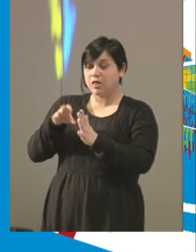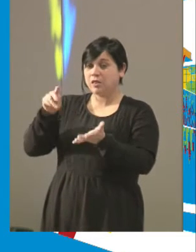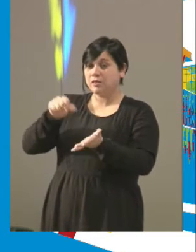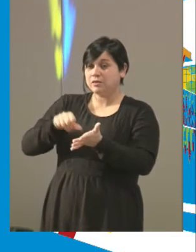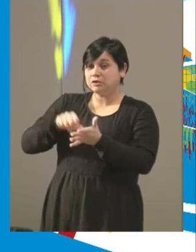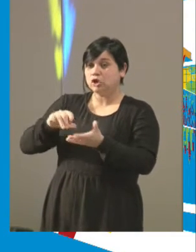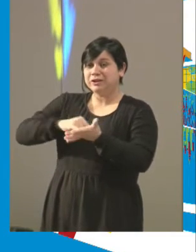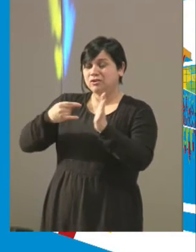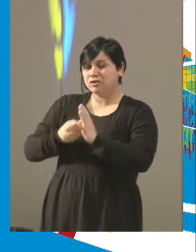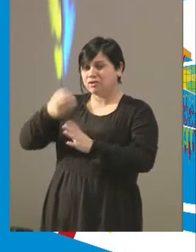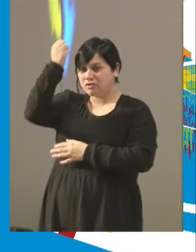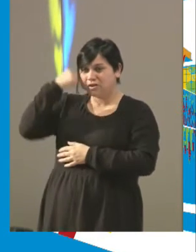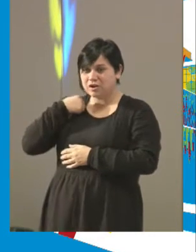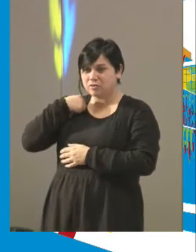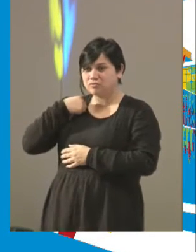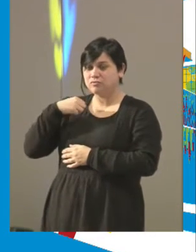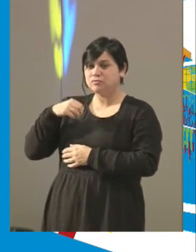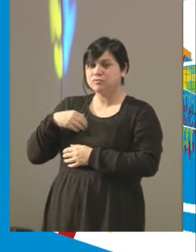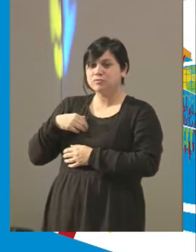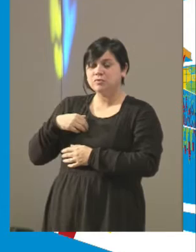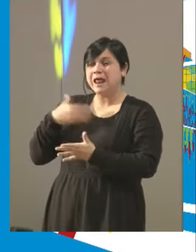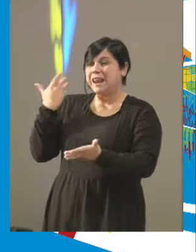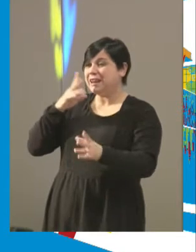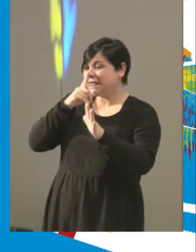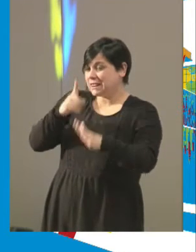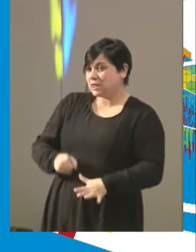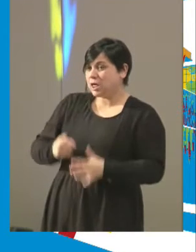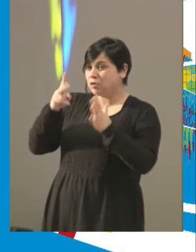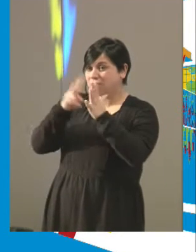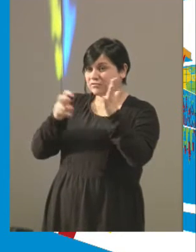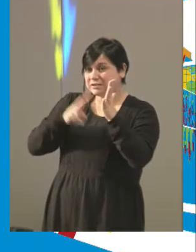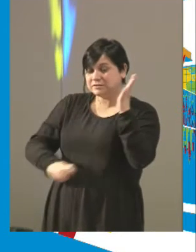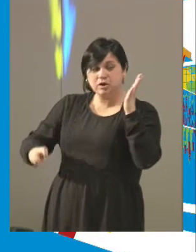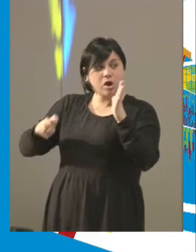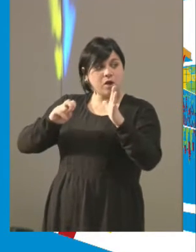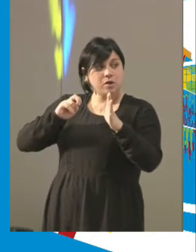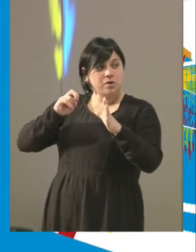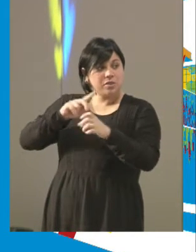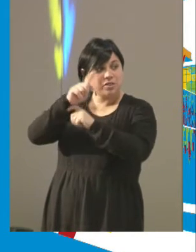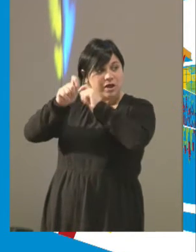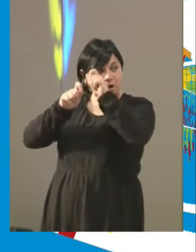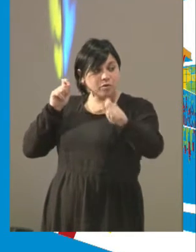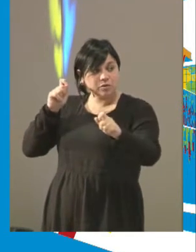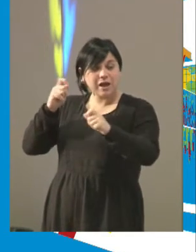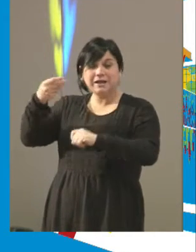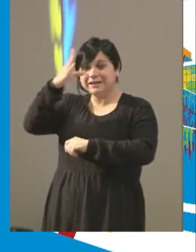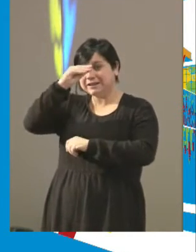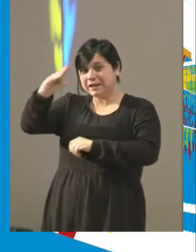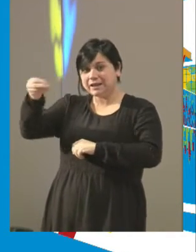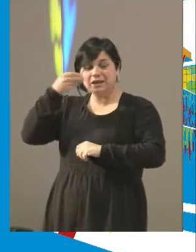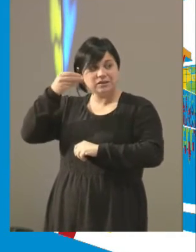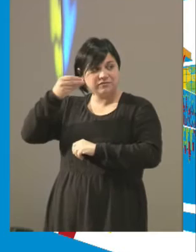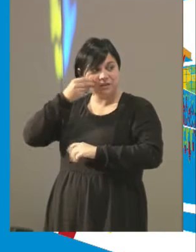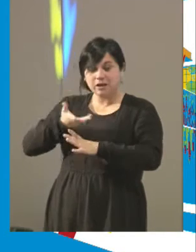Tecnológico de Aragón. Rafael es licenciado en Ciencia Física y doctor por la Universidad de Zaragoza en Inteligencia Artificial. Ha